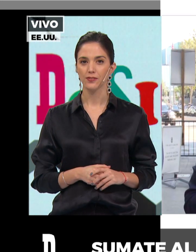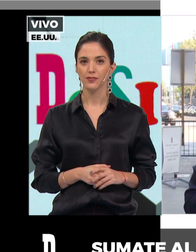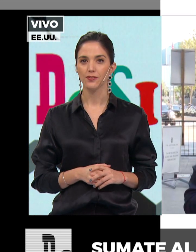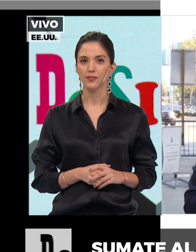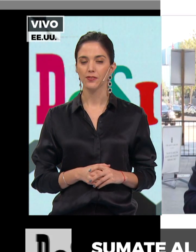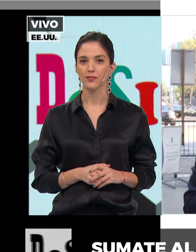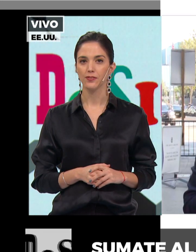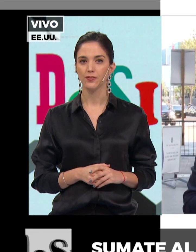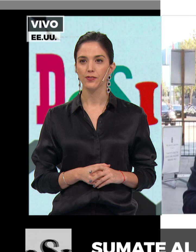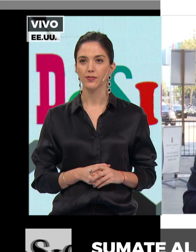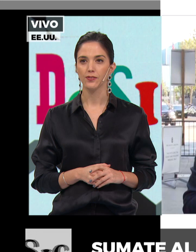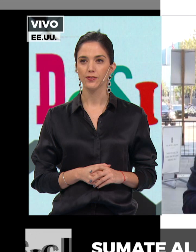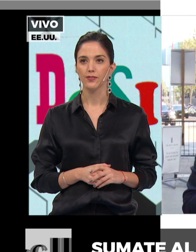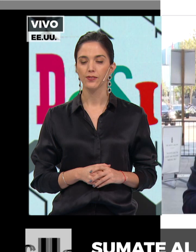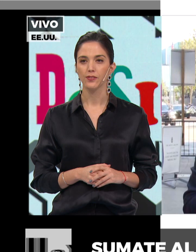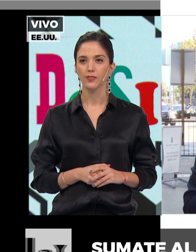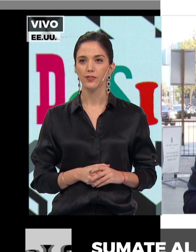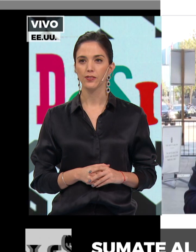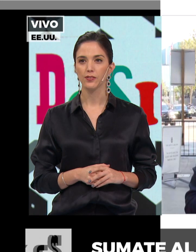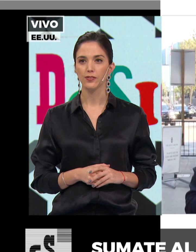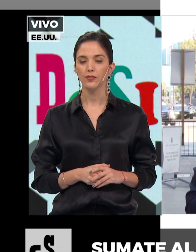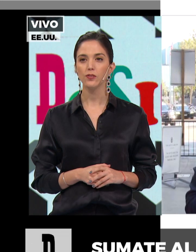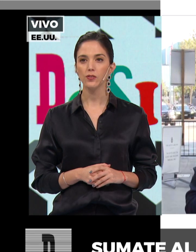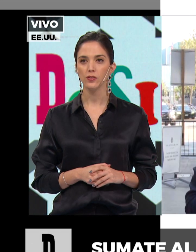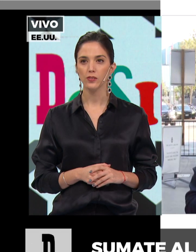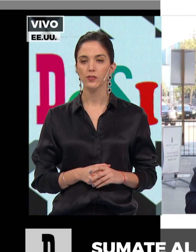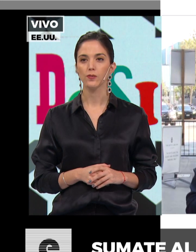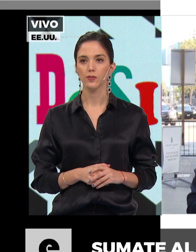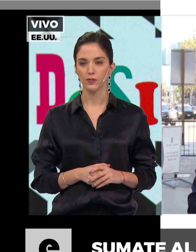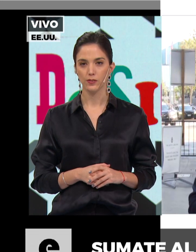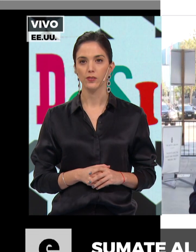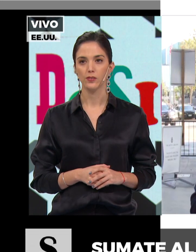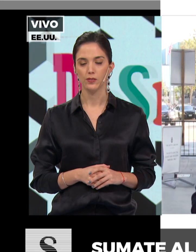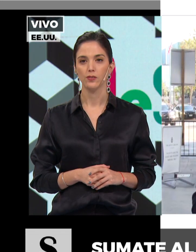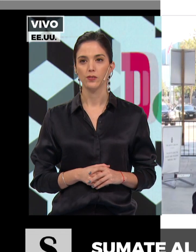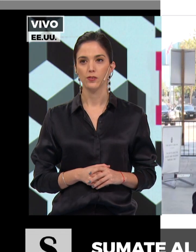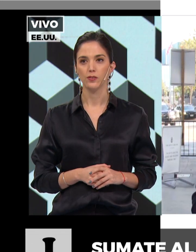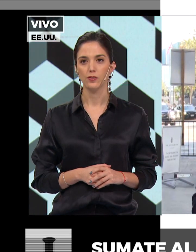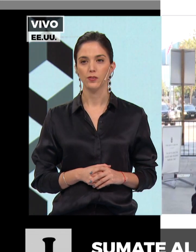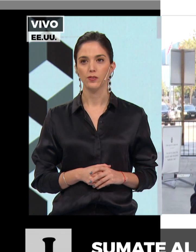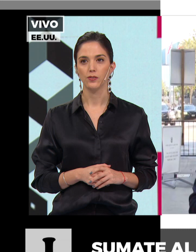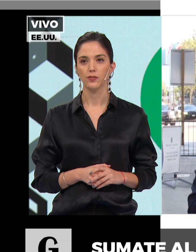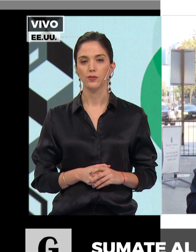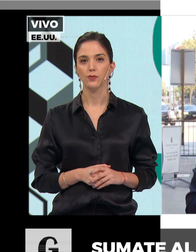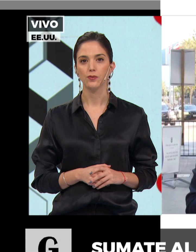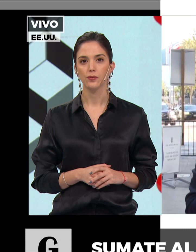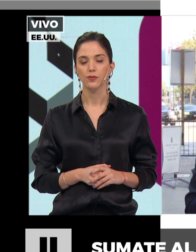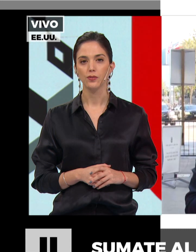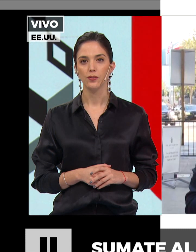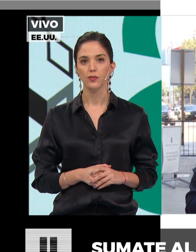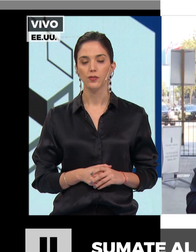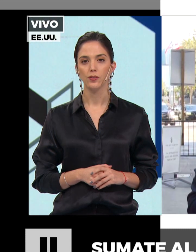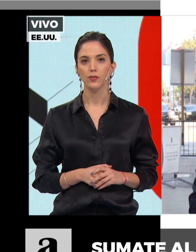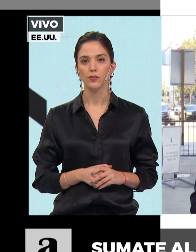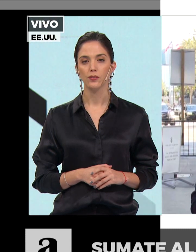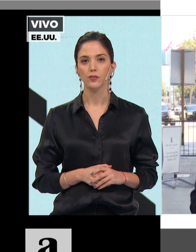ahora son las 5 y 15 5 y 4 de la tarde aproximadamente 4 horas de diferencia